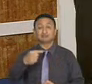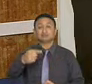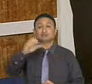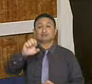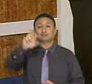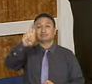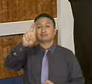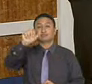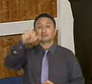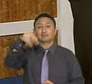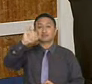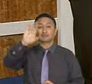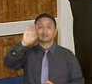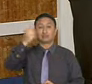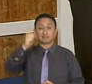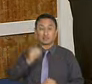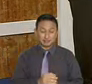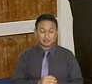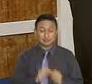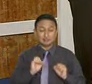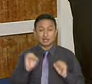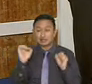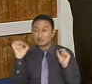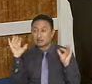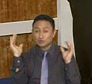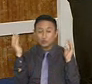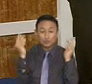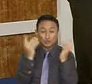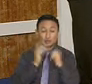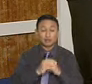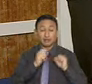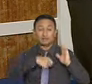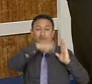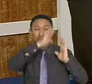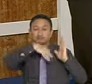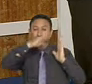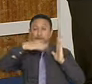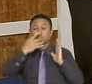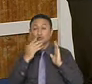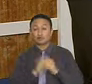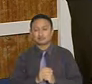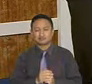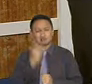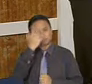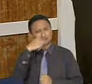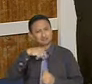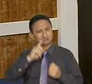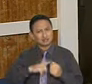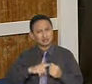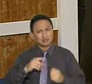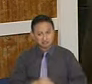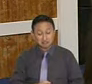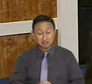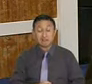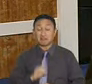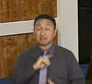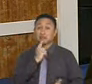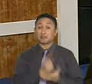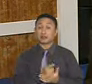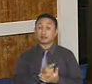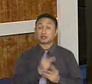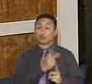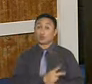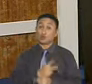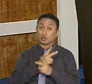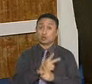Claro que sí ahí estás adornadas con geranios pintadas de colores Qué lindo que nuestra capital y hay que